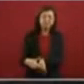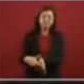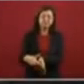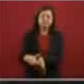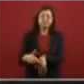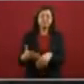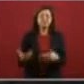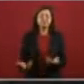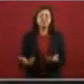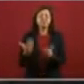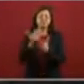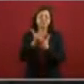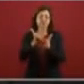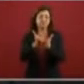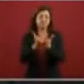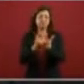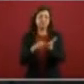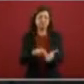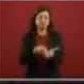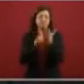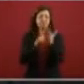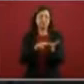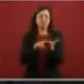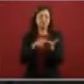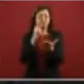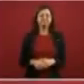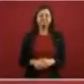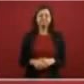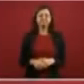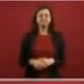a esas dos convenciones.